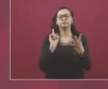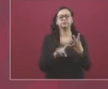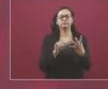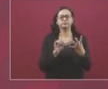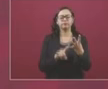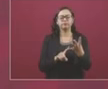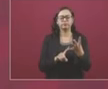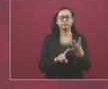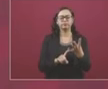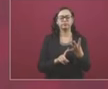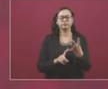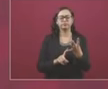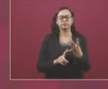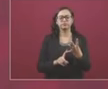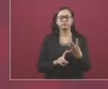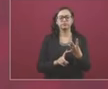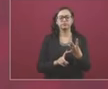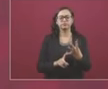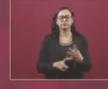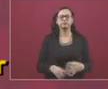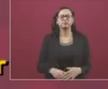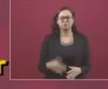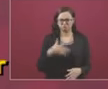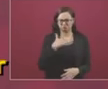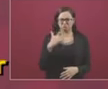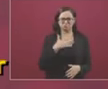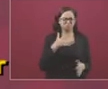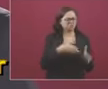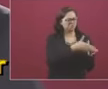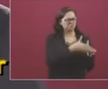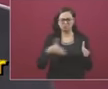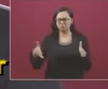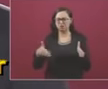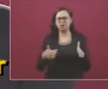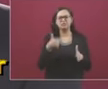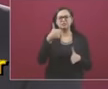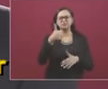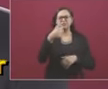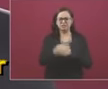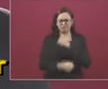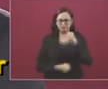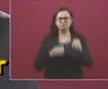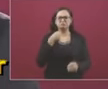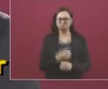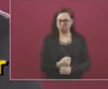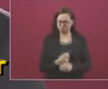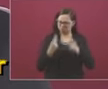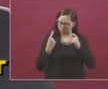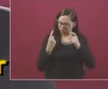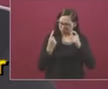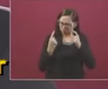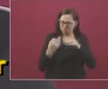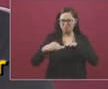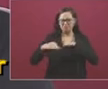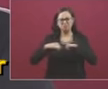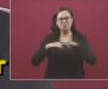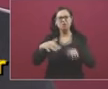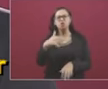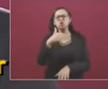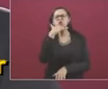considero que basta con seis años para desterrar la corrupción y la